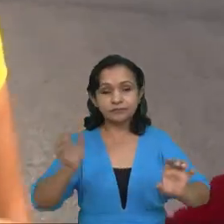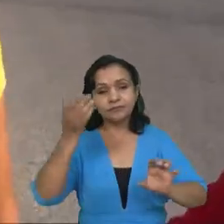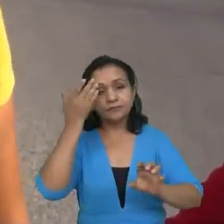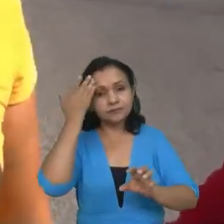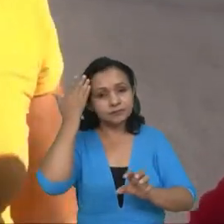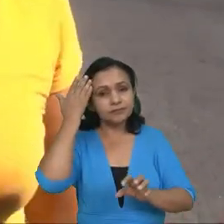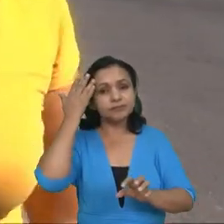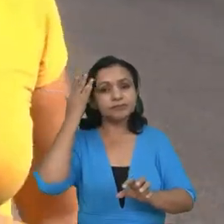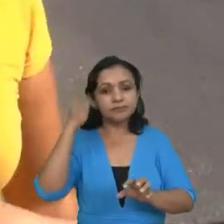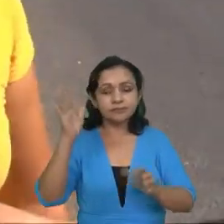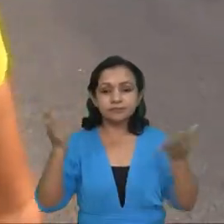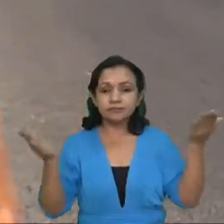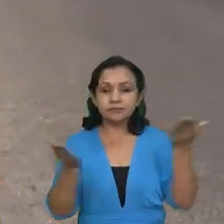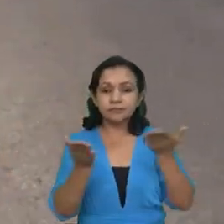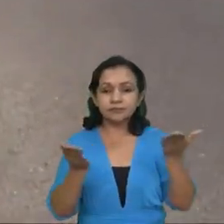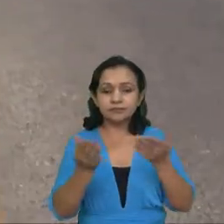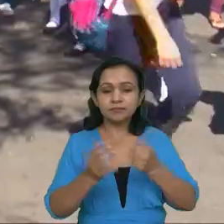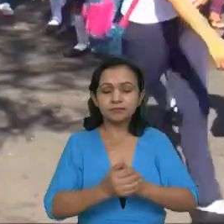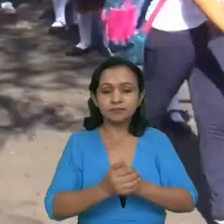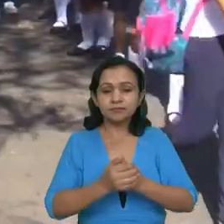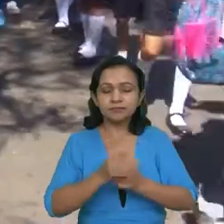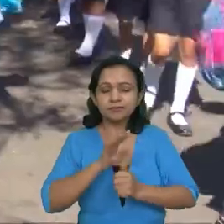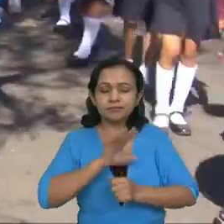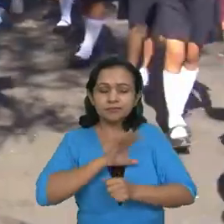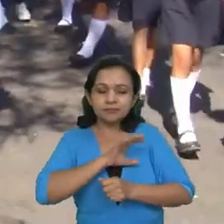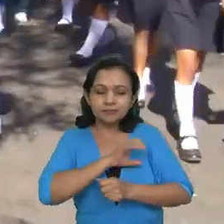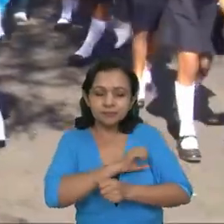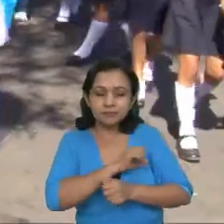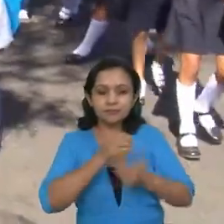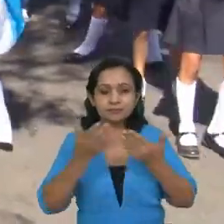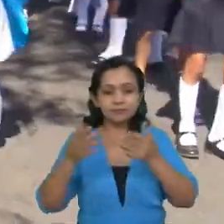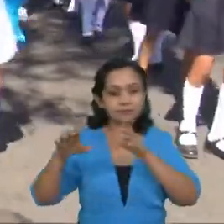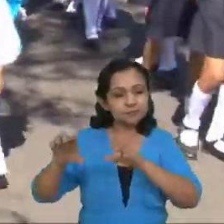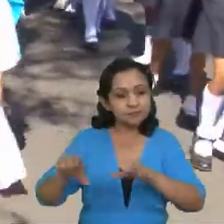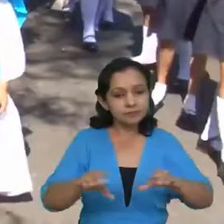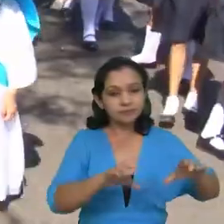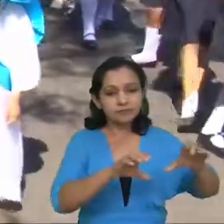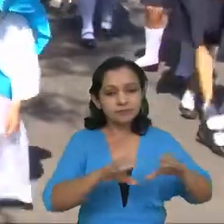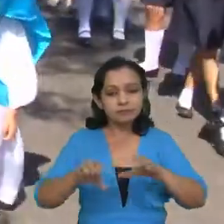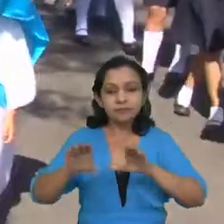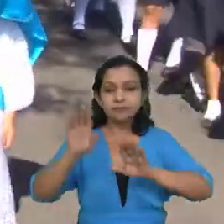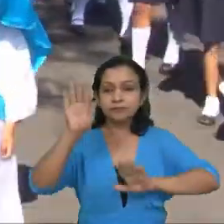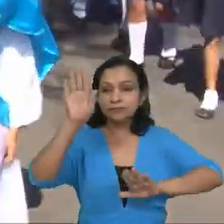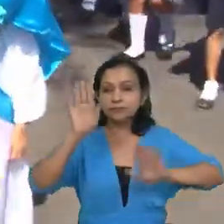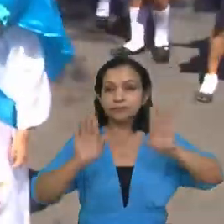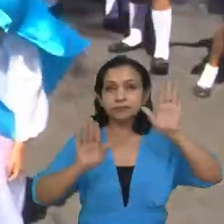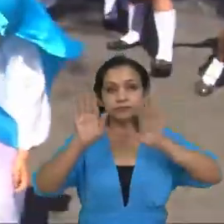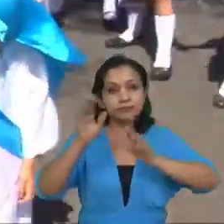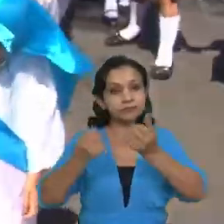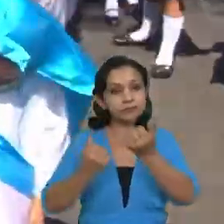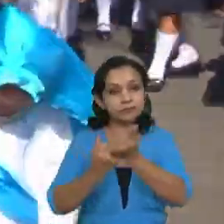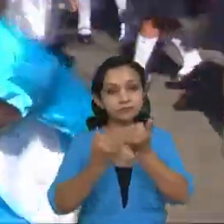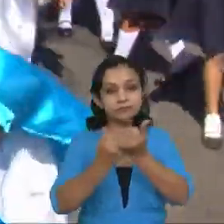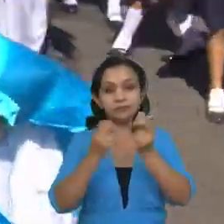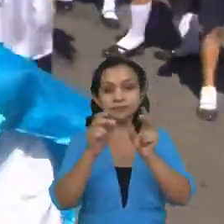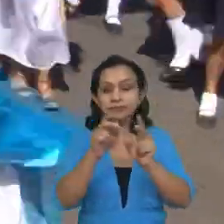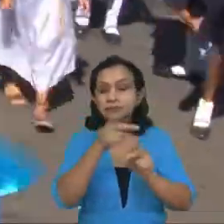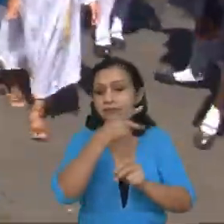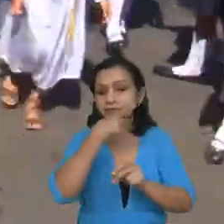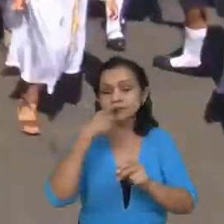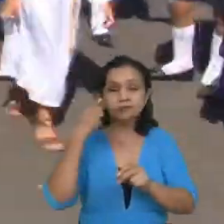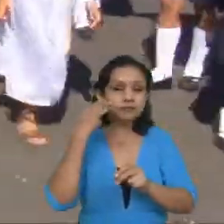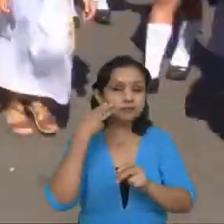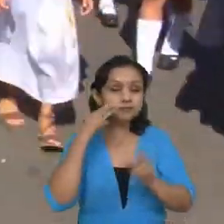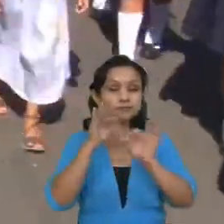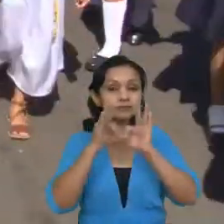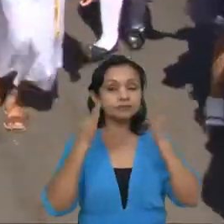lo que pasó lo que sufrió y la actividad incluyó la participación y colaboración de padres de familia